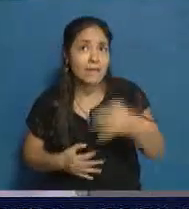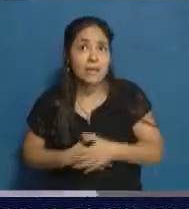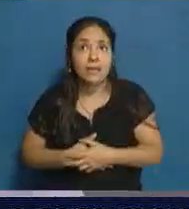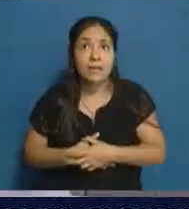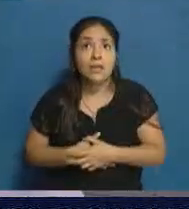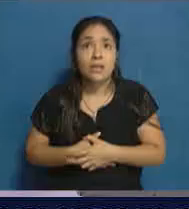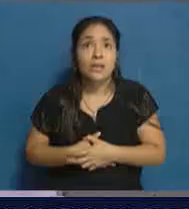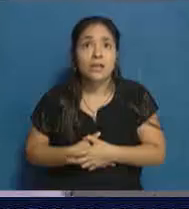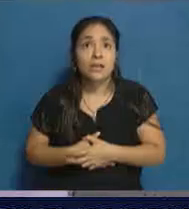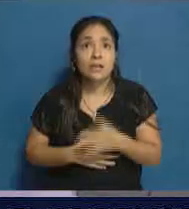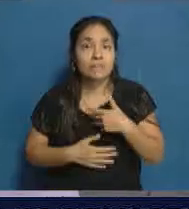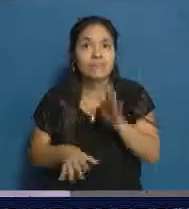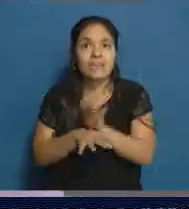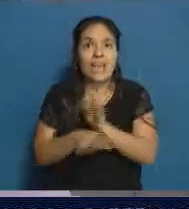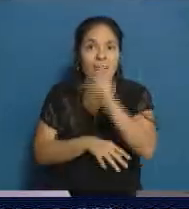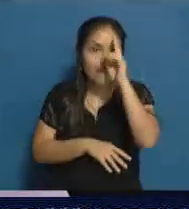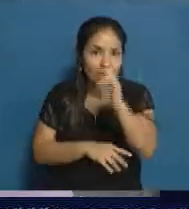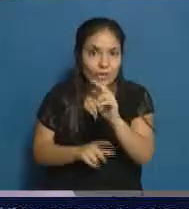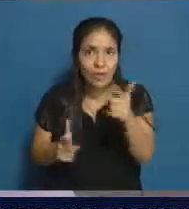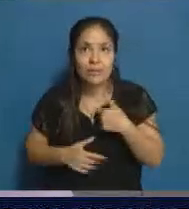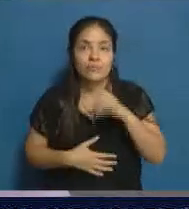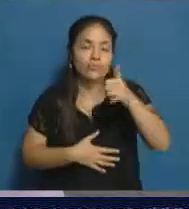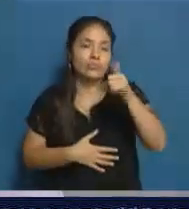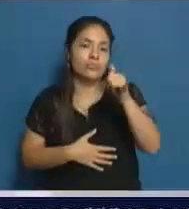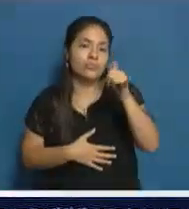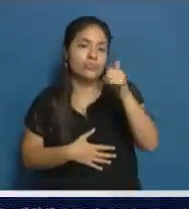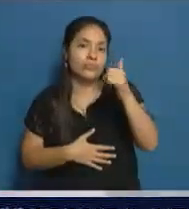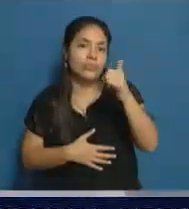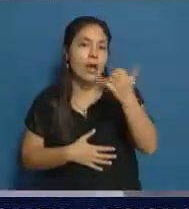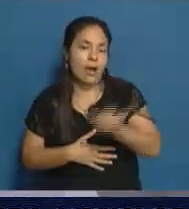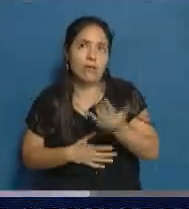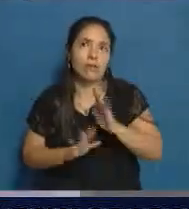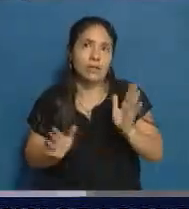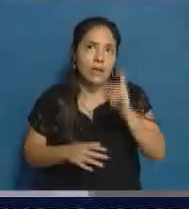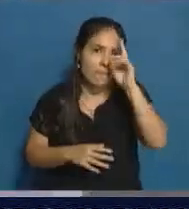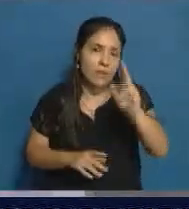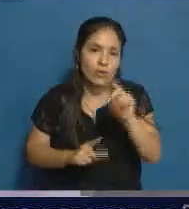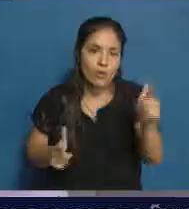podés. ¿Ves falta de respeto en la calle? Sí lo hay. Por más que